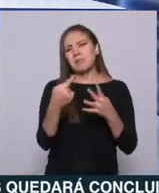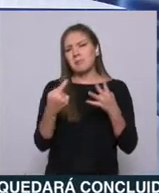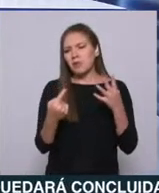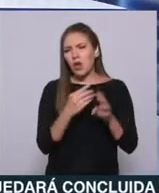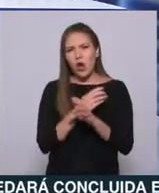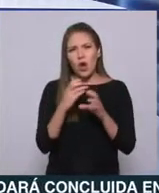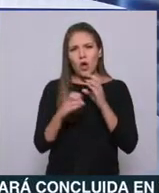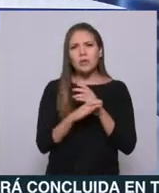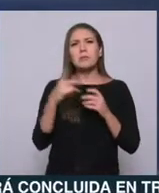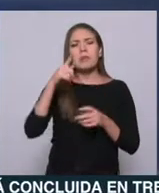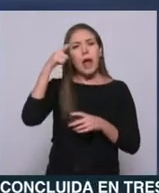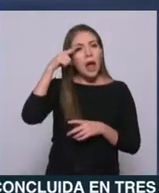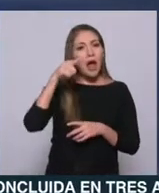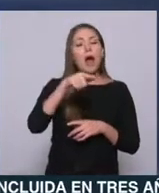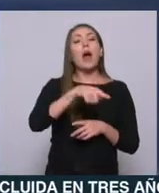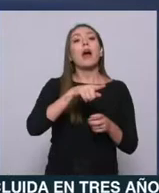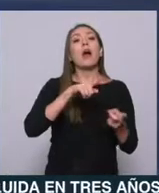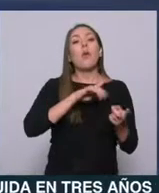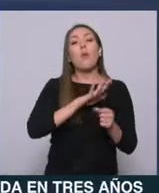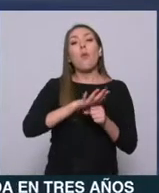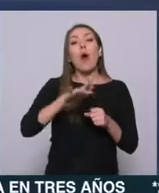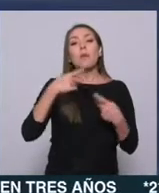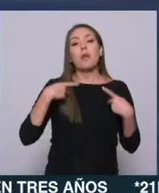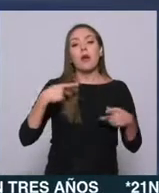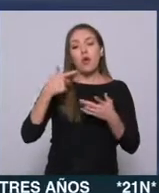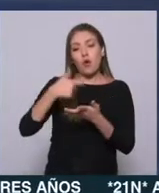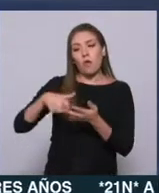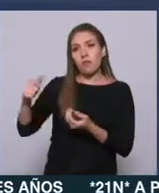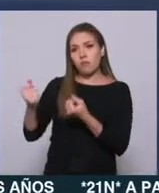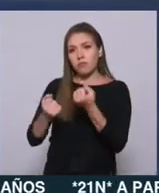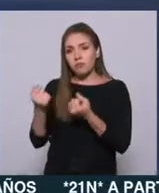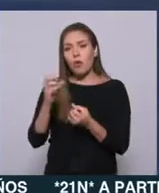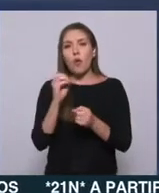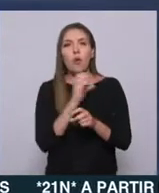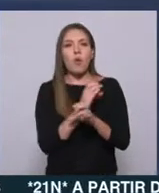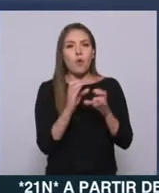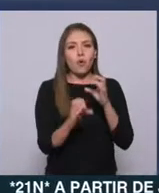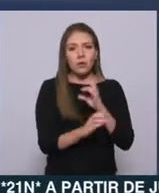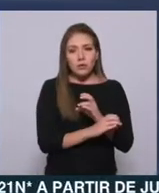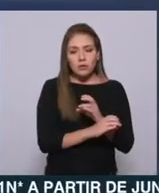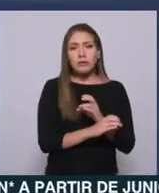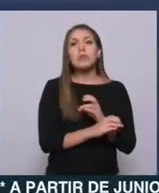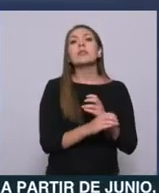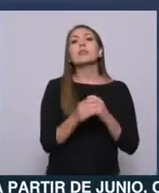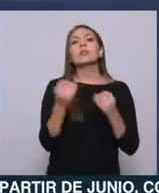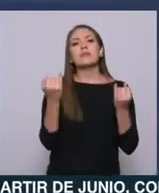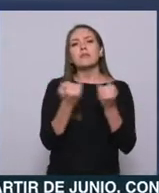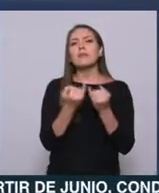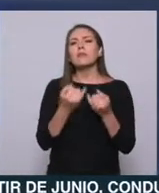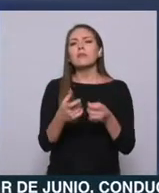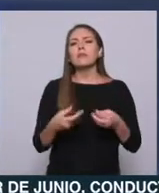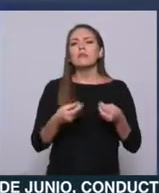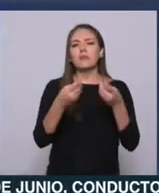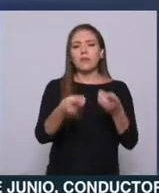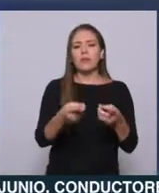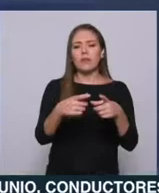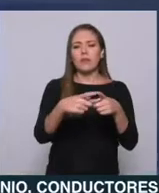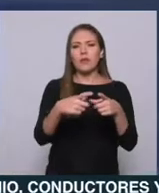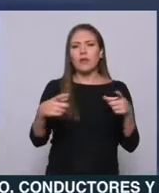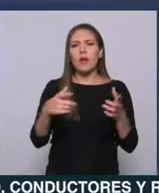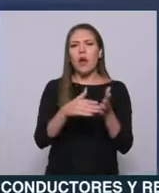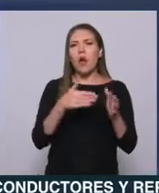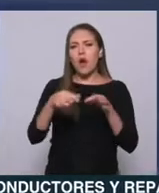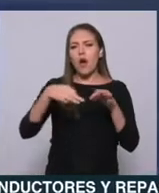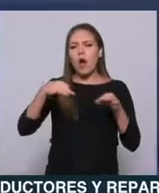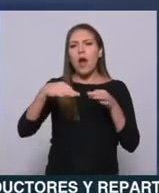poder identificar al comprador. Y pueden participar. Generalmente se deja una garantía para que la puja sea seria y no la gente nada más esté